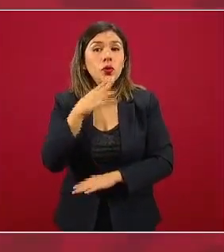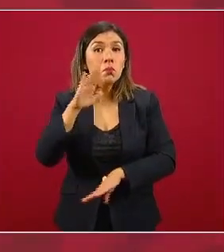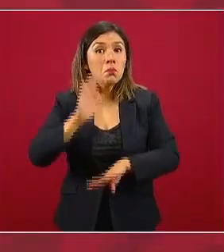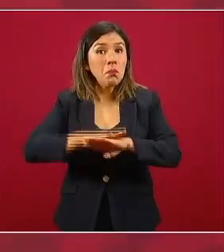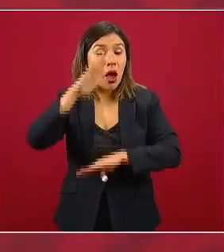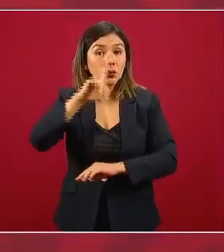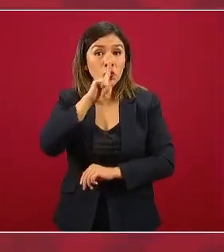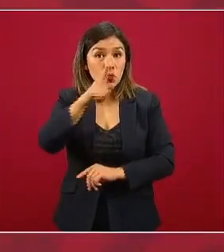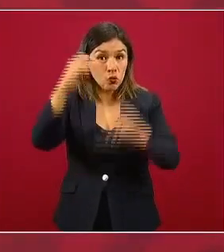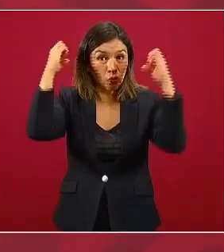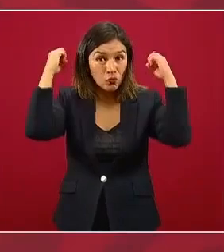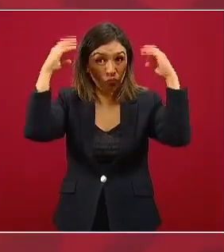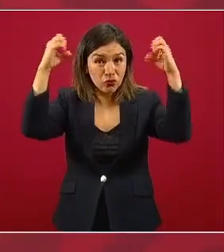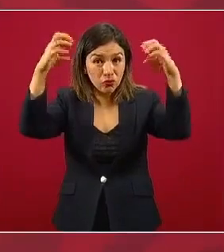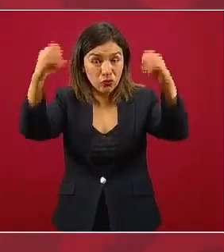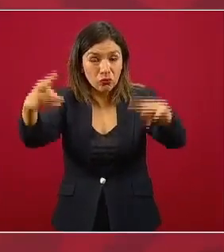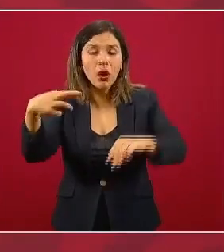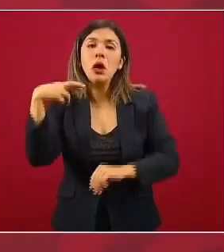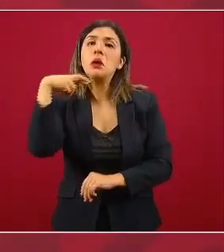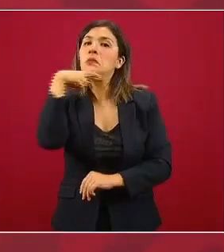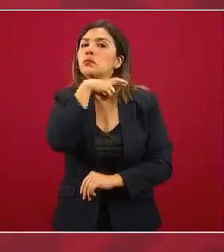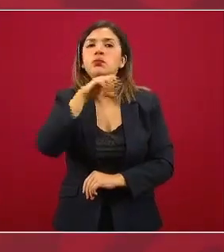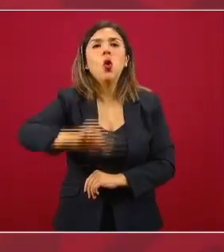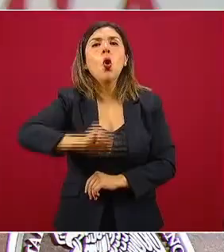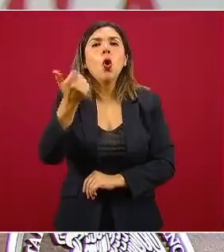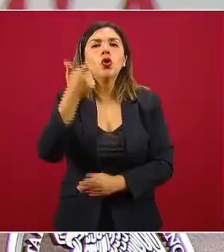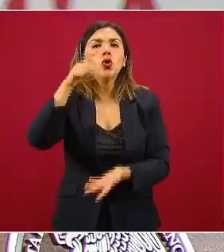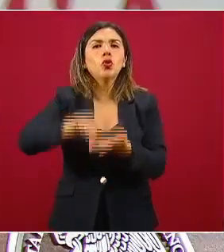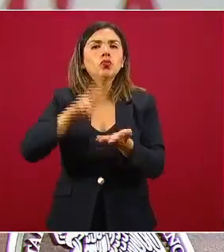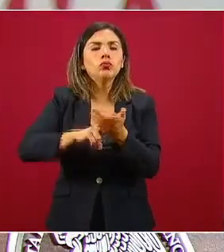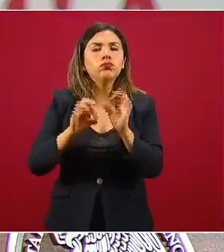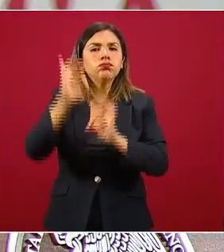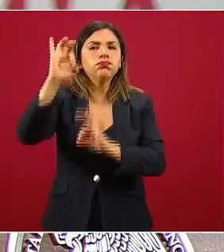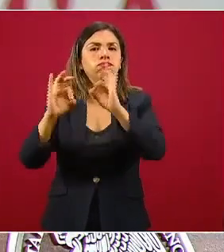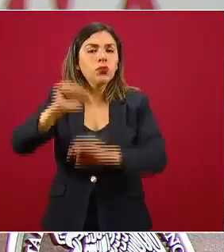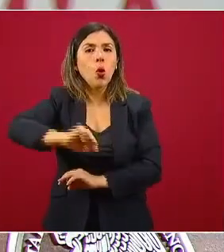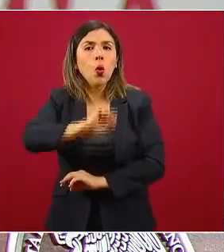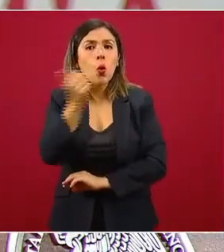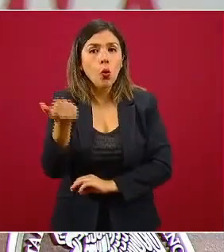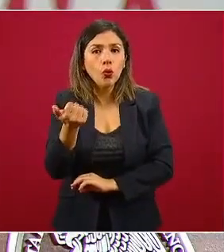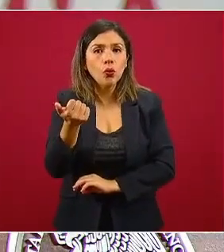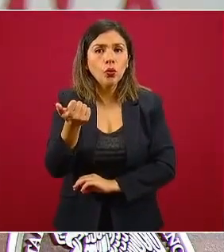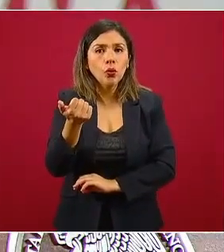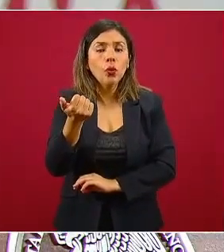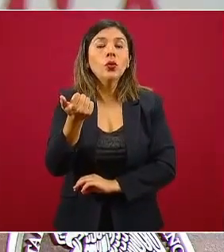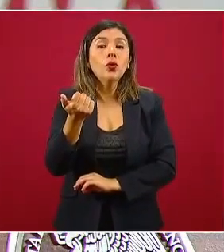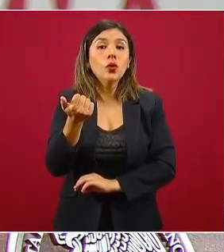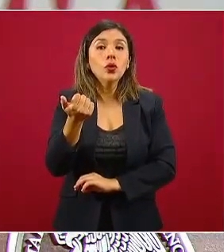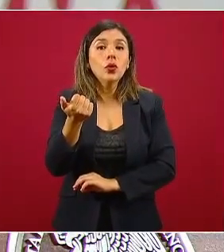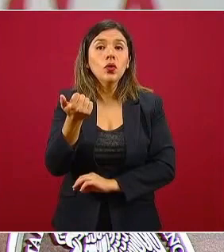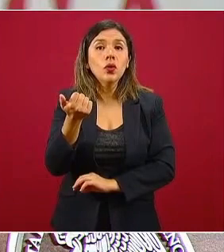era mayor, de inmediato entraba otra tarifa y por eso